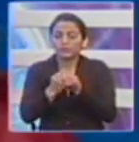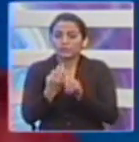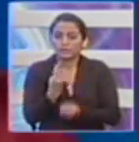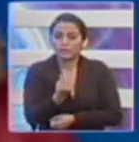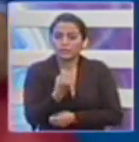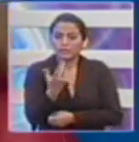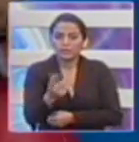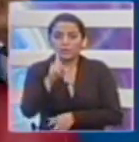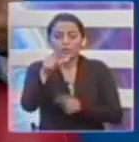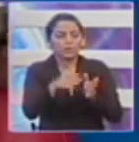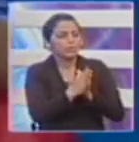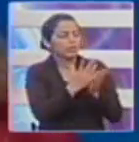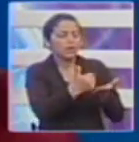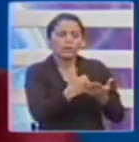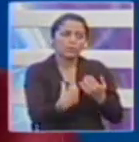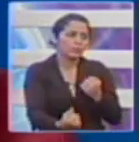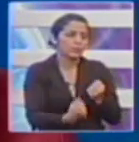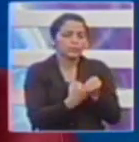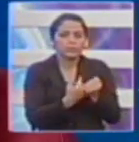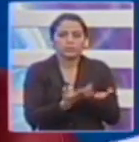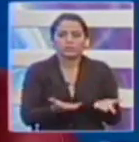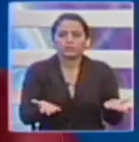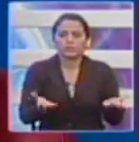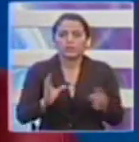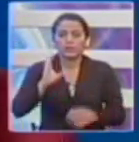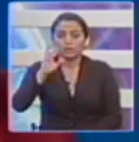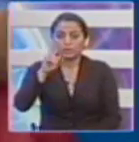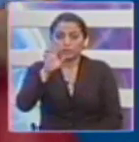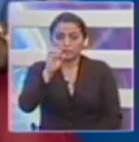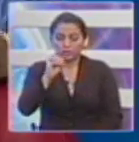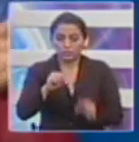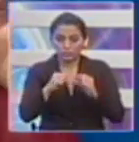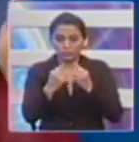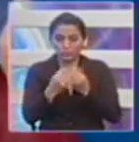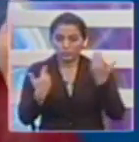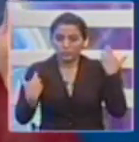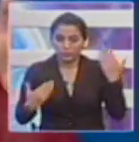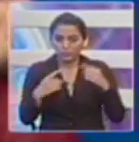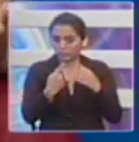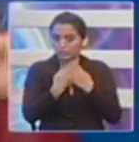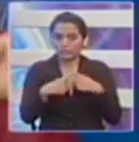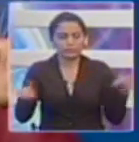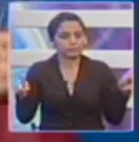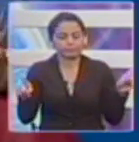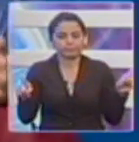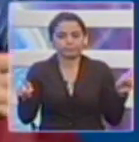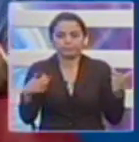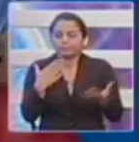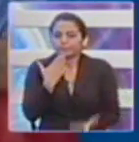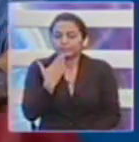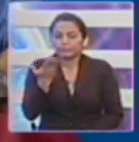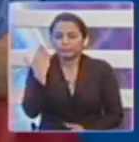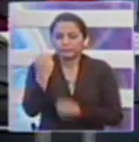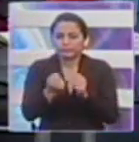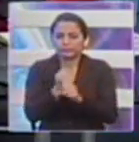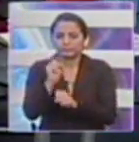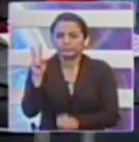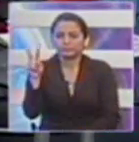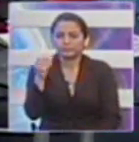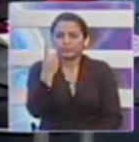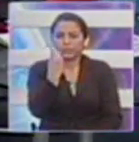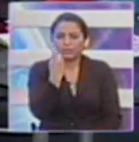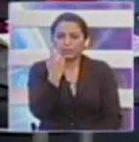favor ayúdame que el partido... El caso de CREO fue diferente. ¿Por qué? Nosotros en el 2011, un grupo de dirigentes naturales de los